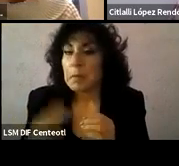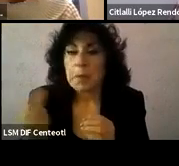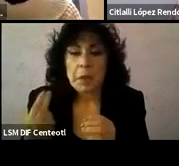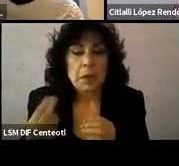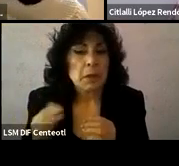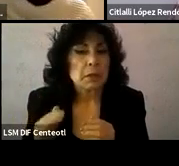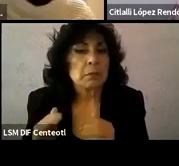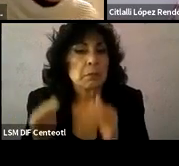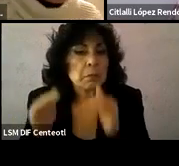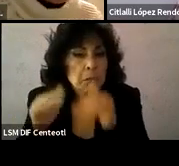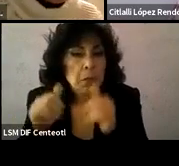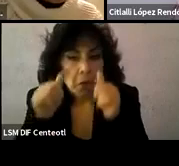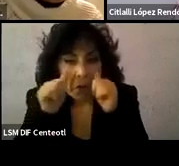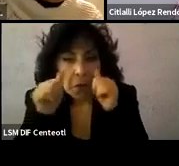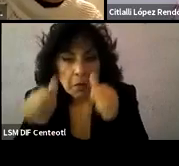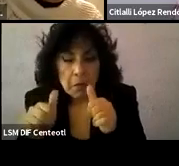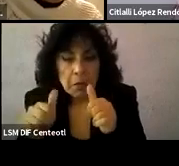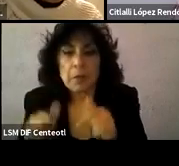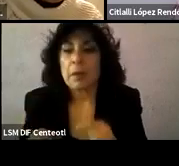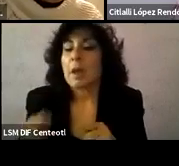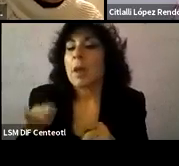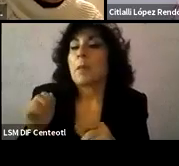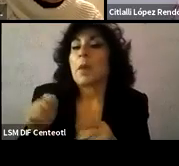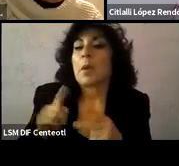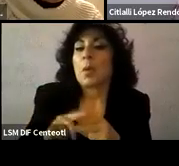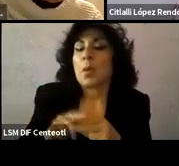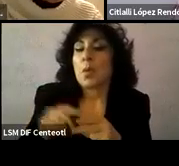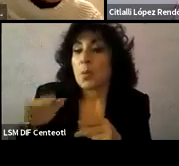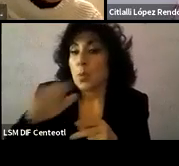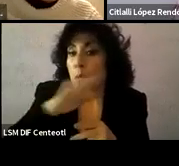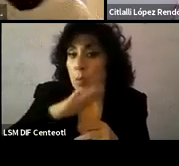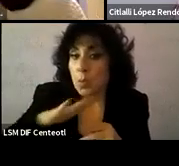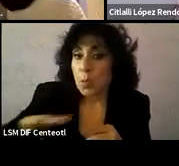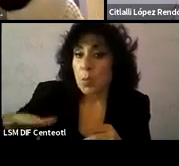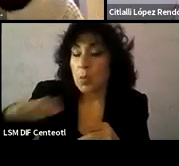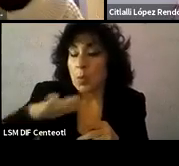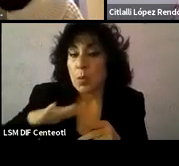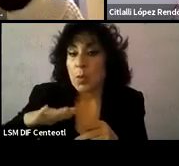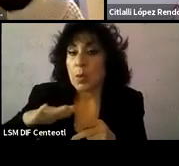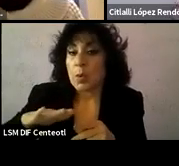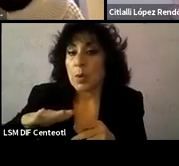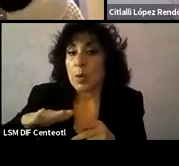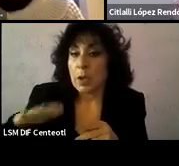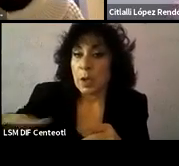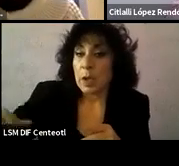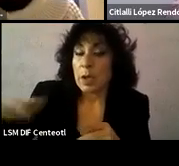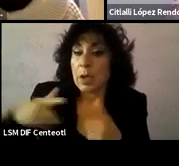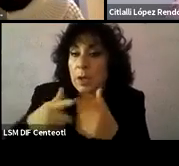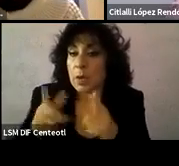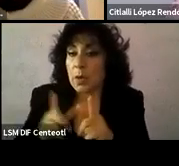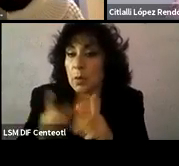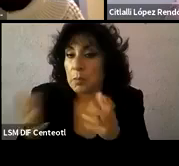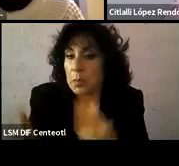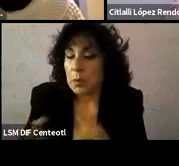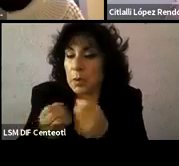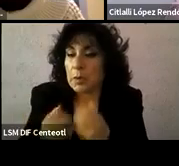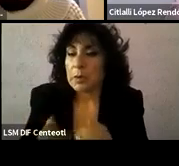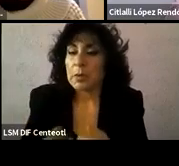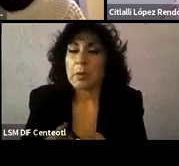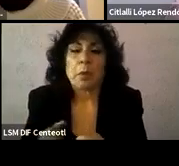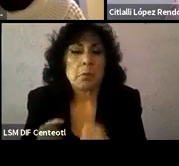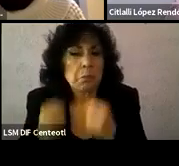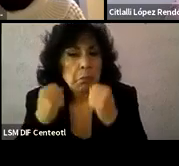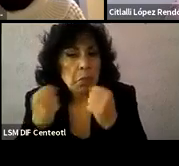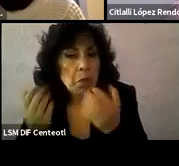diferentes núcleos que hay que considerar que tienen que ser retomados y que tienen que ser fortalecidos. Y esto